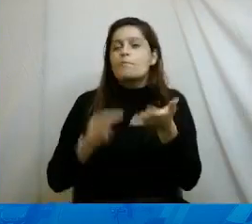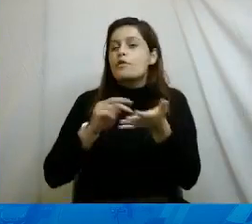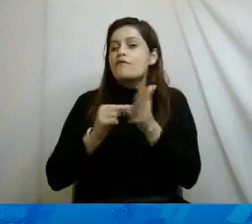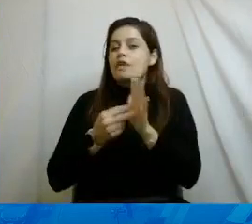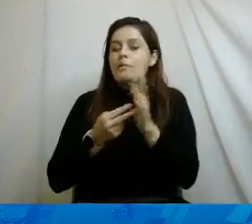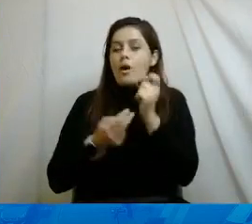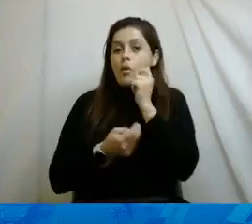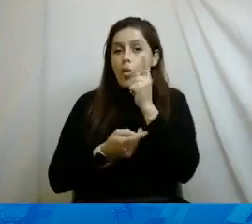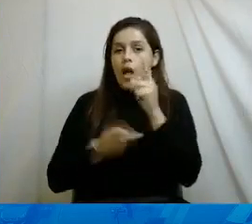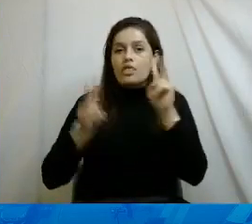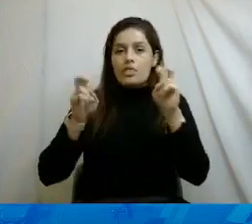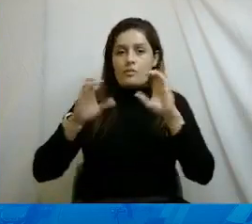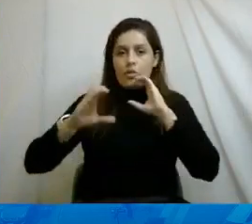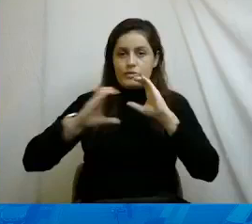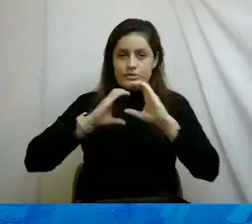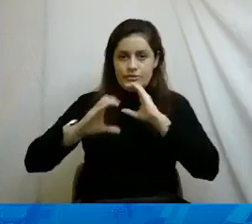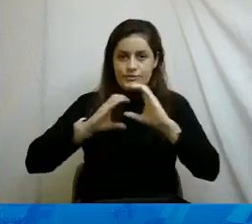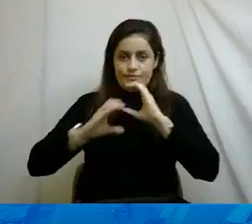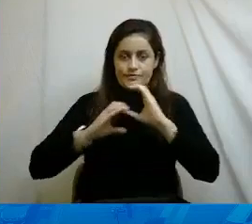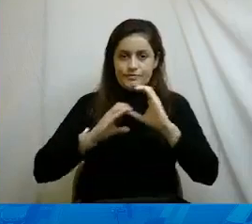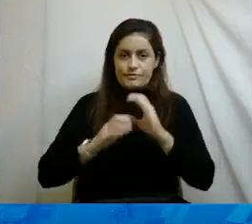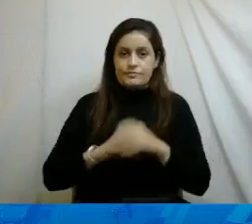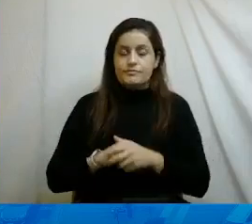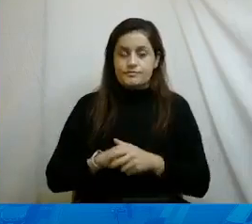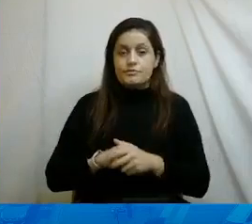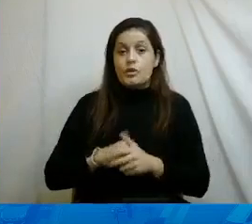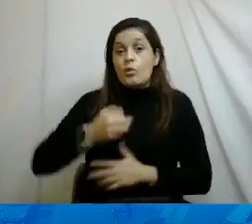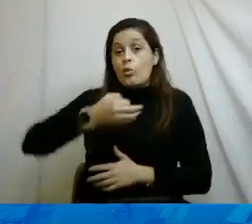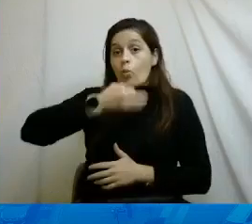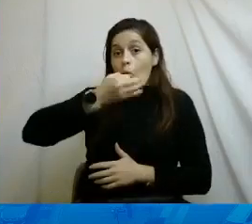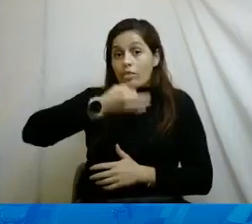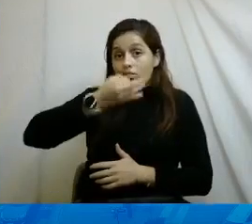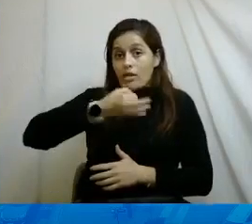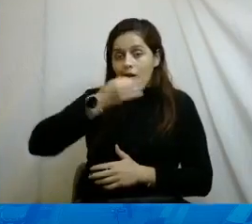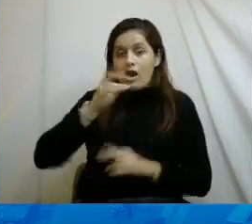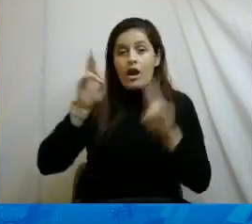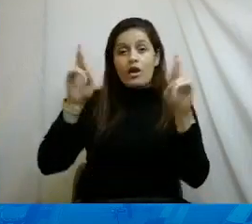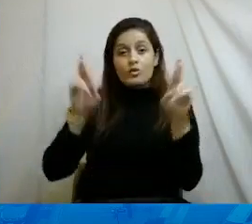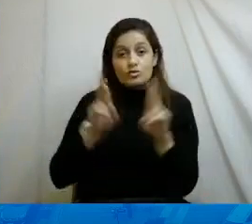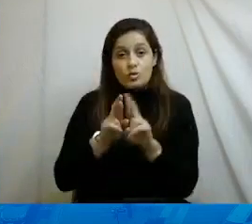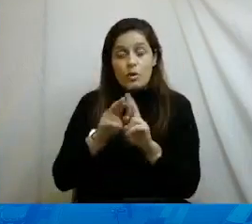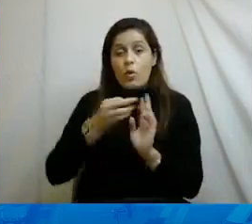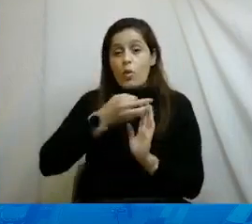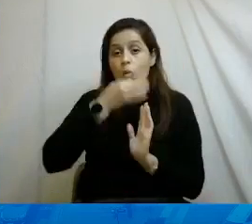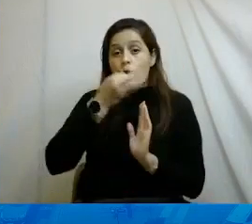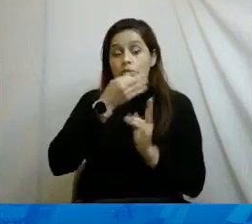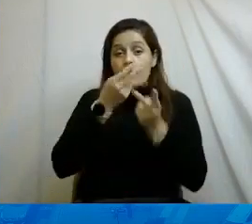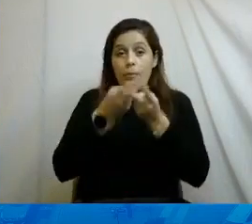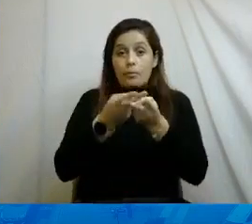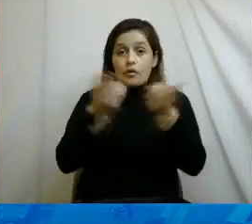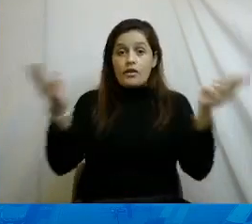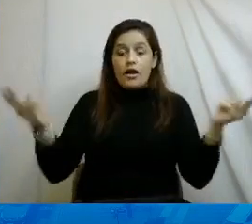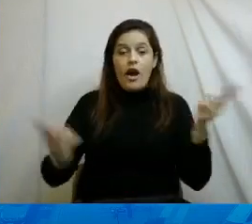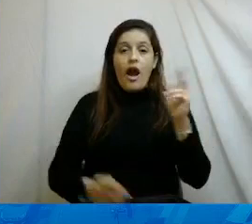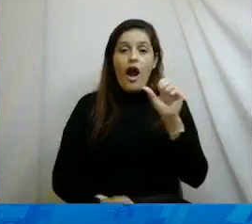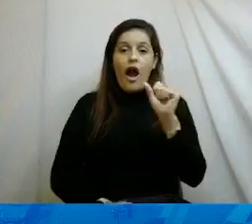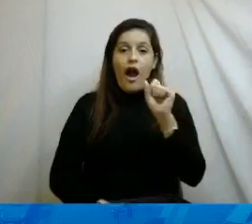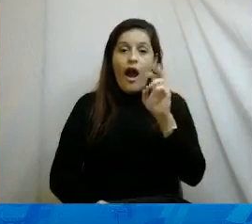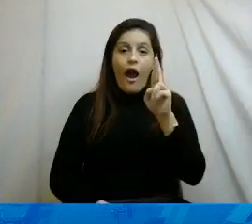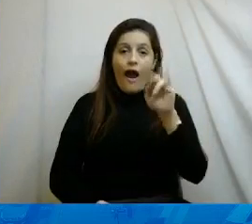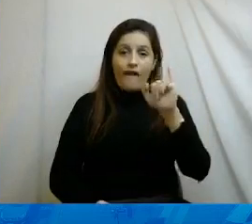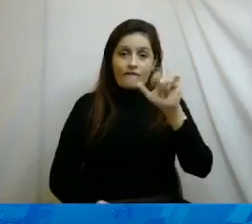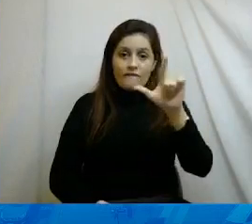dijo, incluso en la cuenta, en el resumen de la cuenta pública de abril, se dijo que no existía